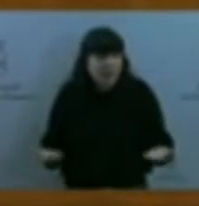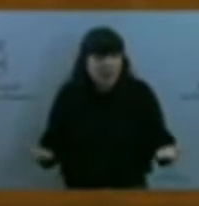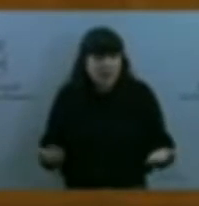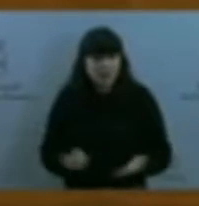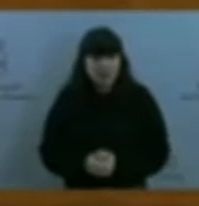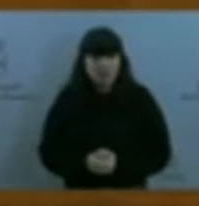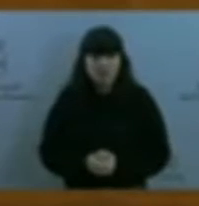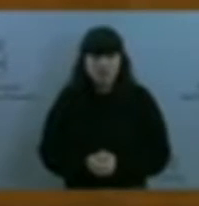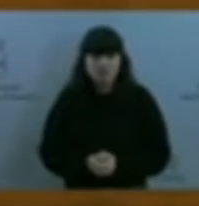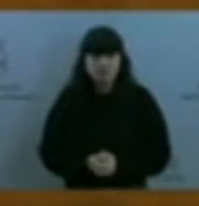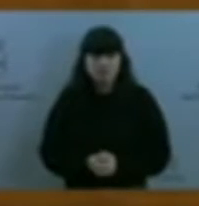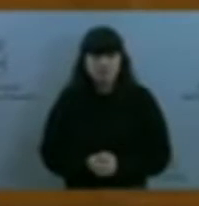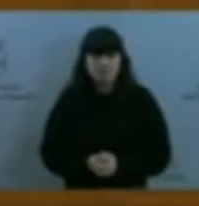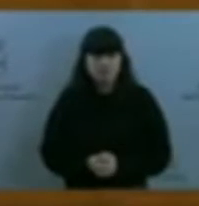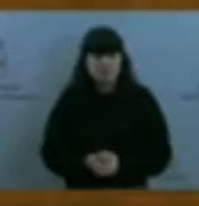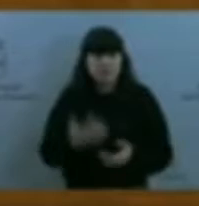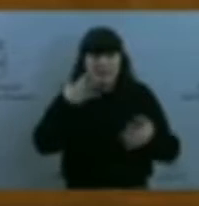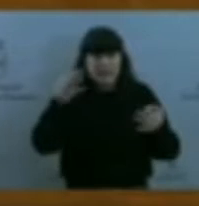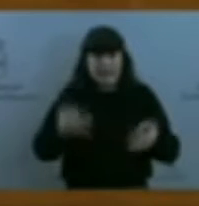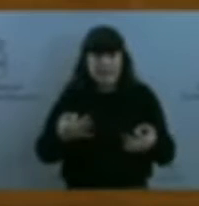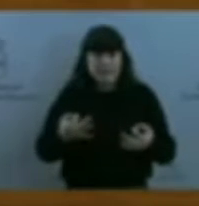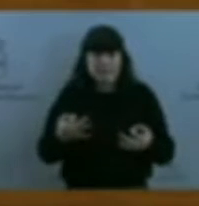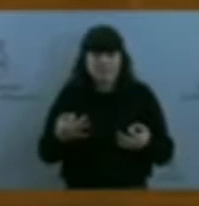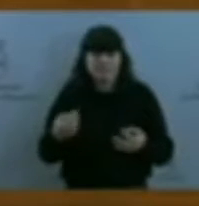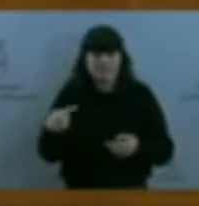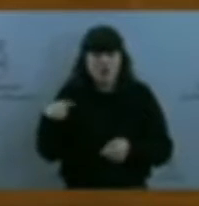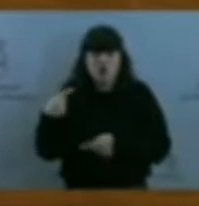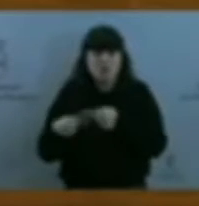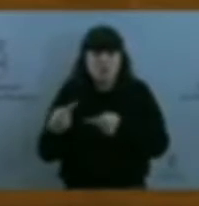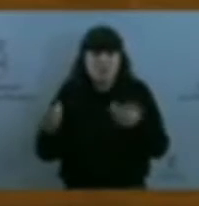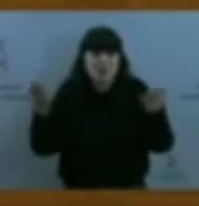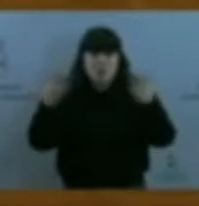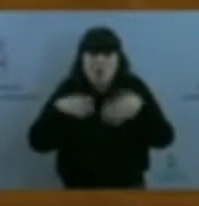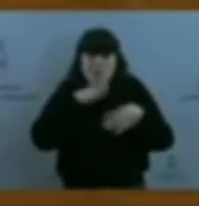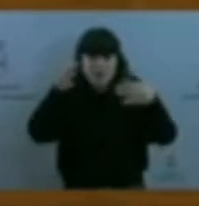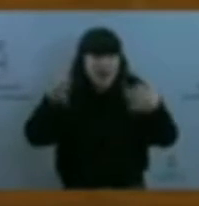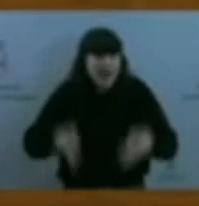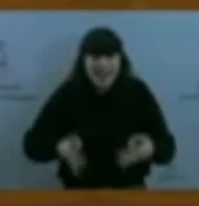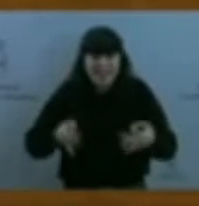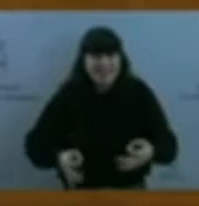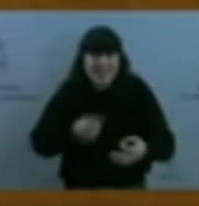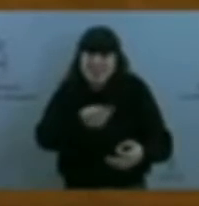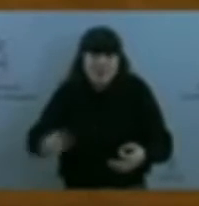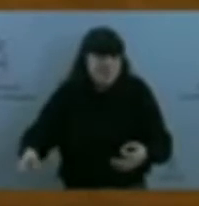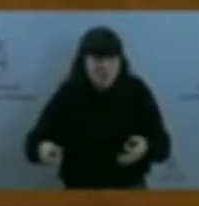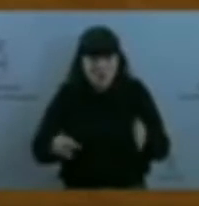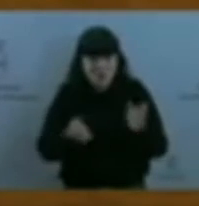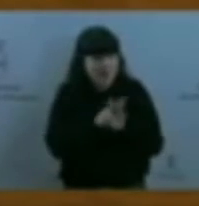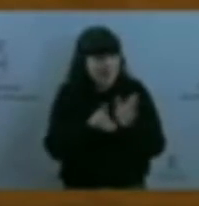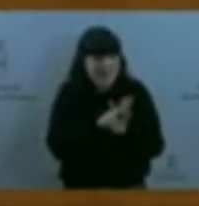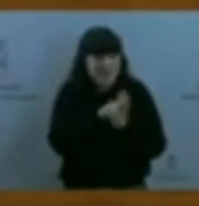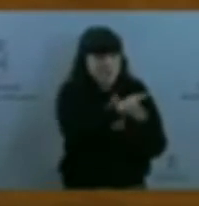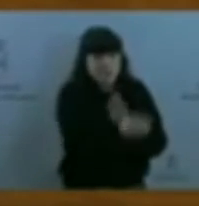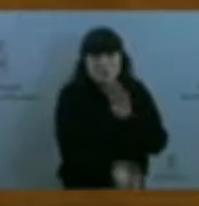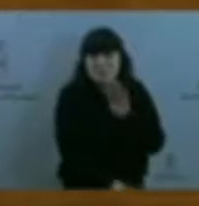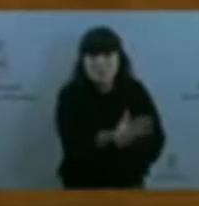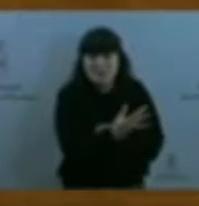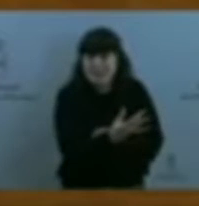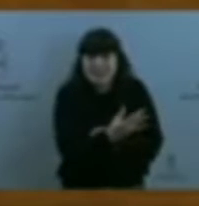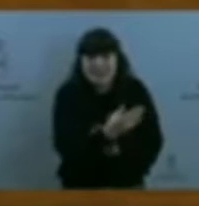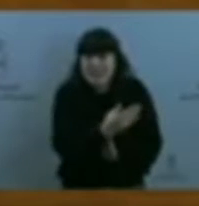porque no hay ninguna garantía. El decreto que usted ha sacado no es un decreto de garantías, es un